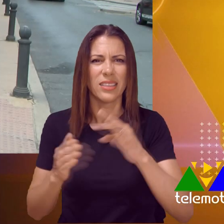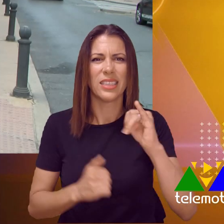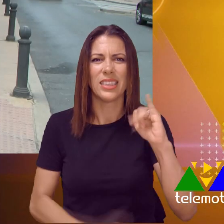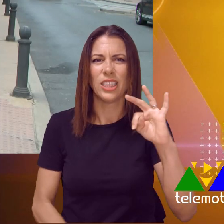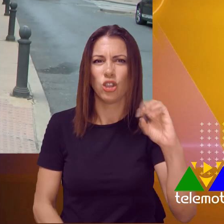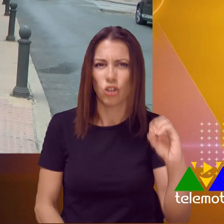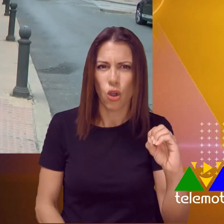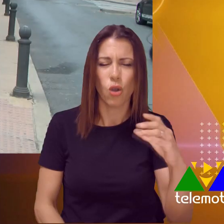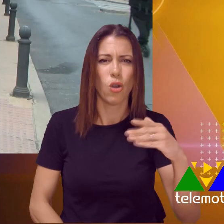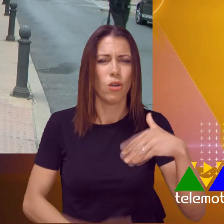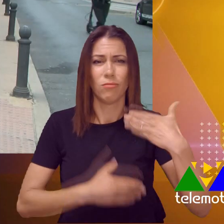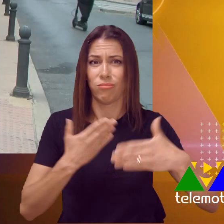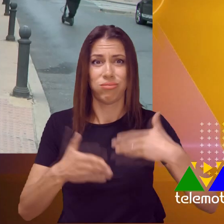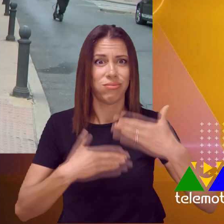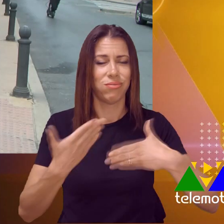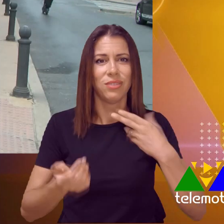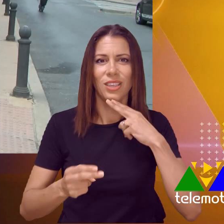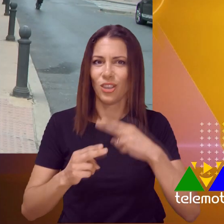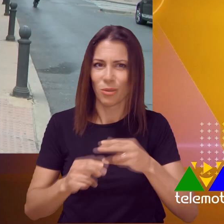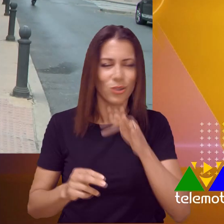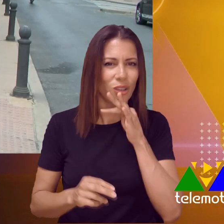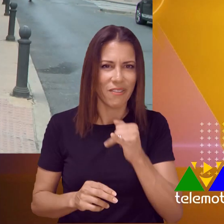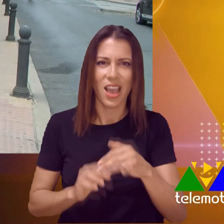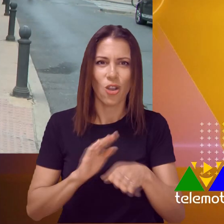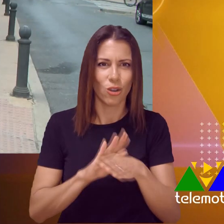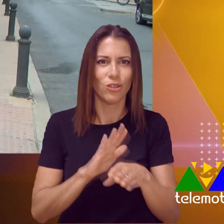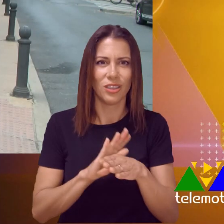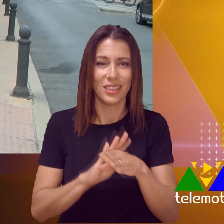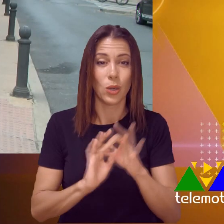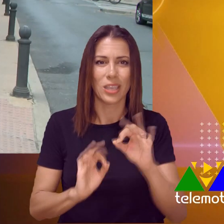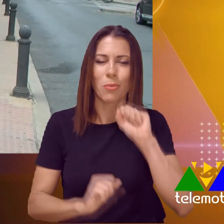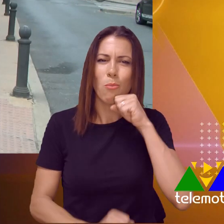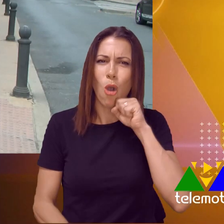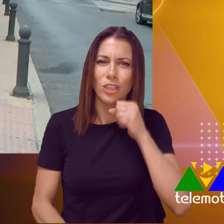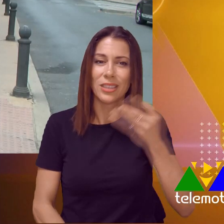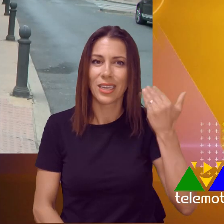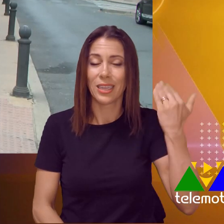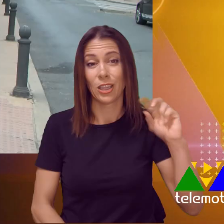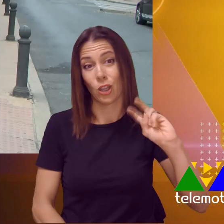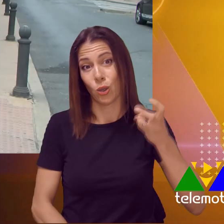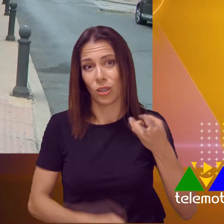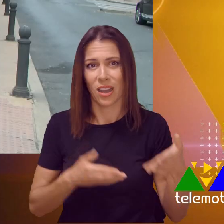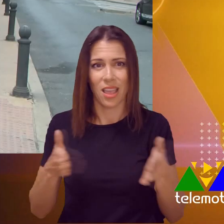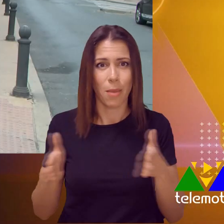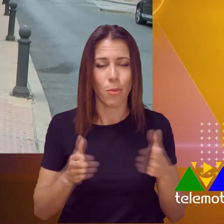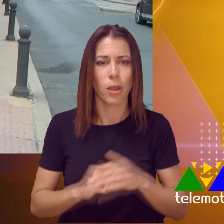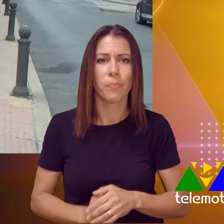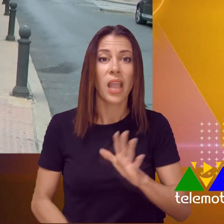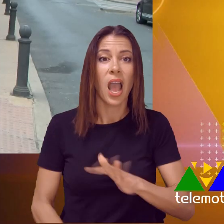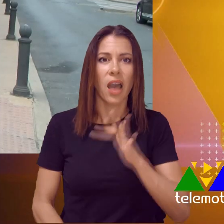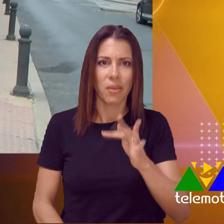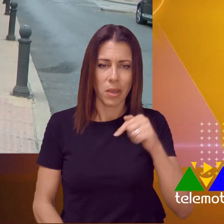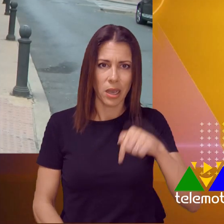pues todos esos nombres del Motril de otra época. Sí. Y además estamos de